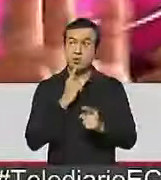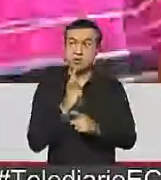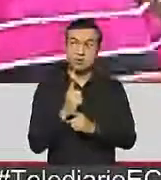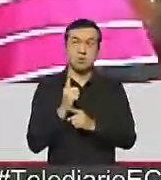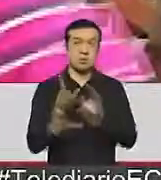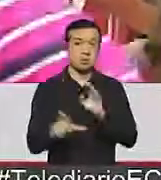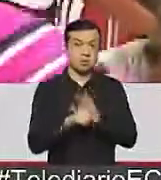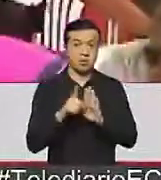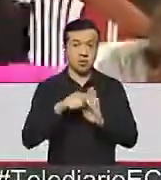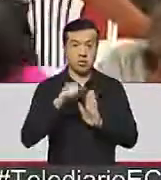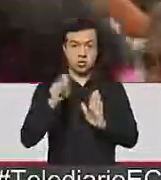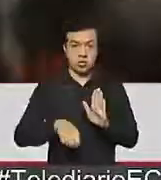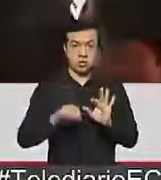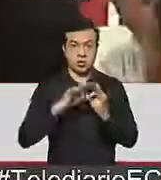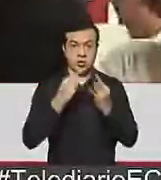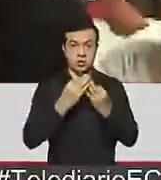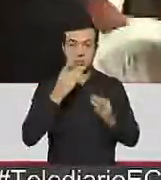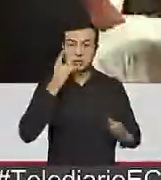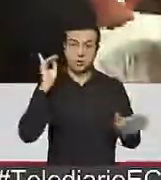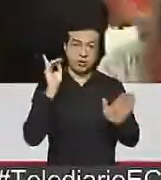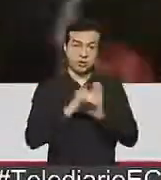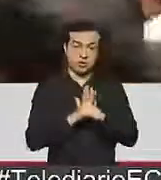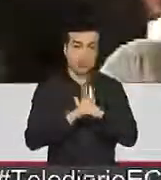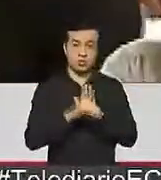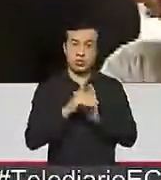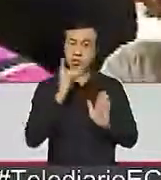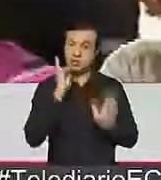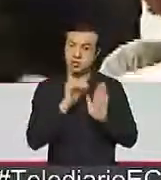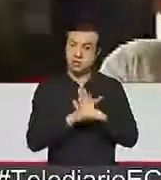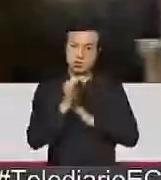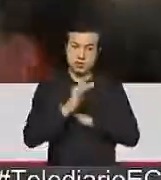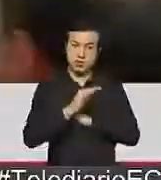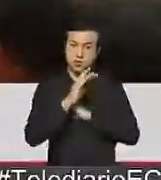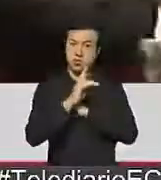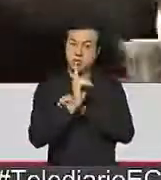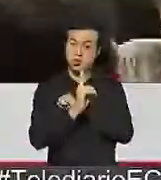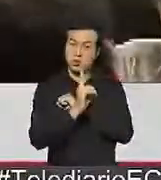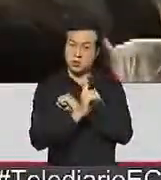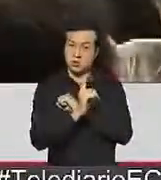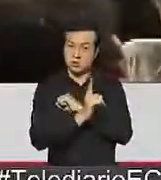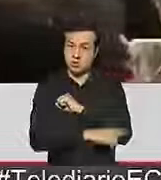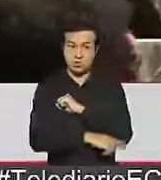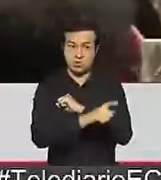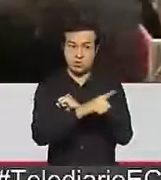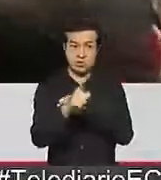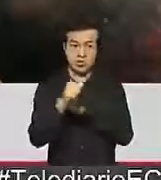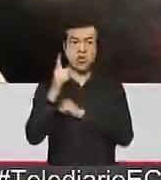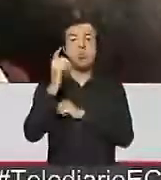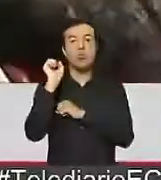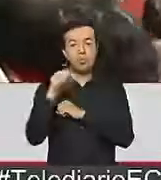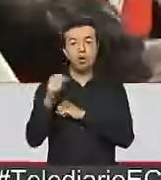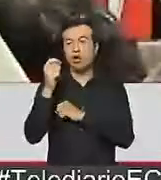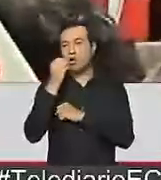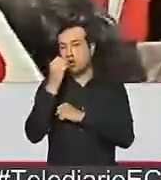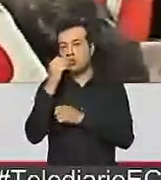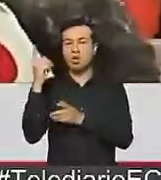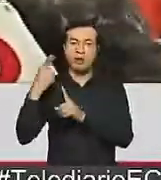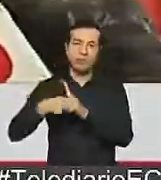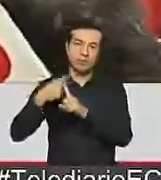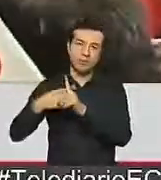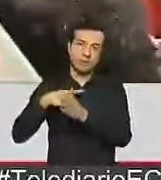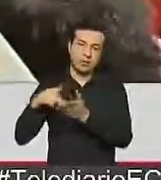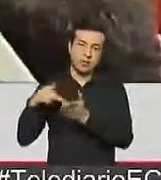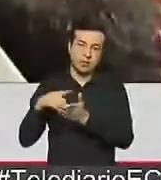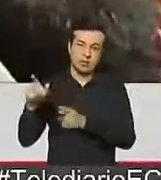establece que los jueces de familia podrán fijar pensiones alimenticias para proteger a los adultos mayores que no se